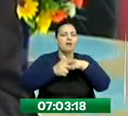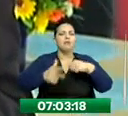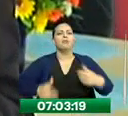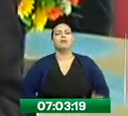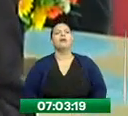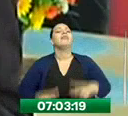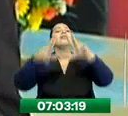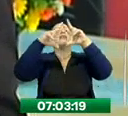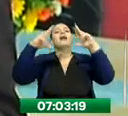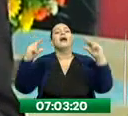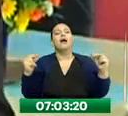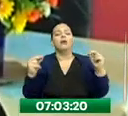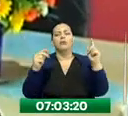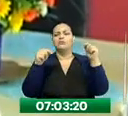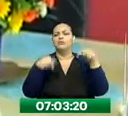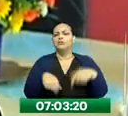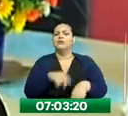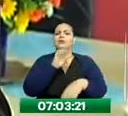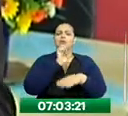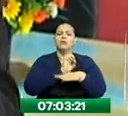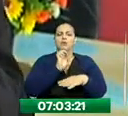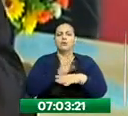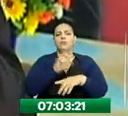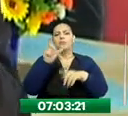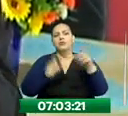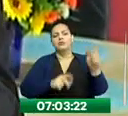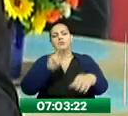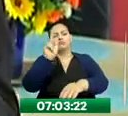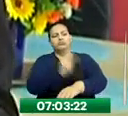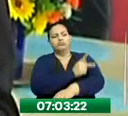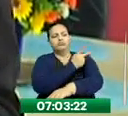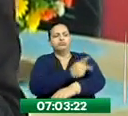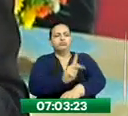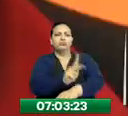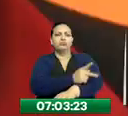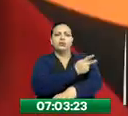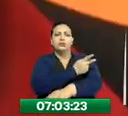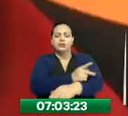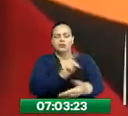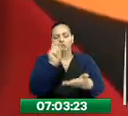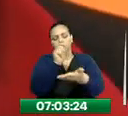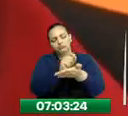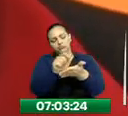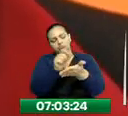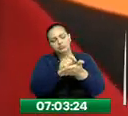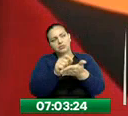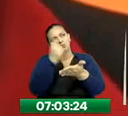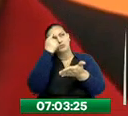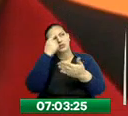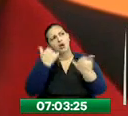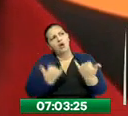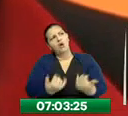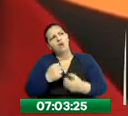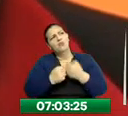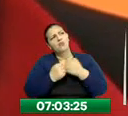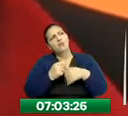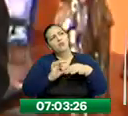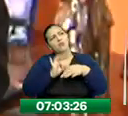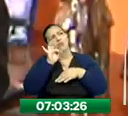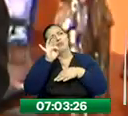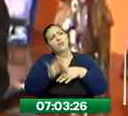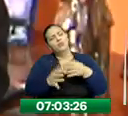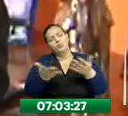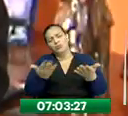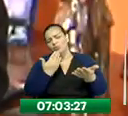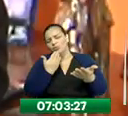su manera de llegar a los corazones de los demás para que se empiecen a priorizar los aspectos fundamentales para la vida. Y yo